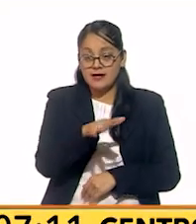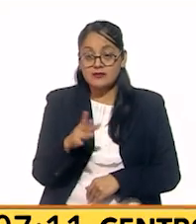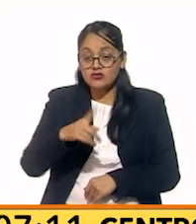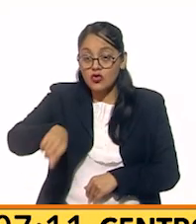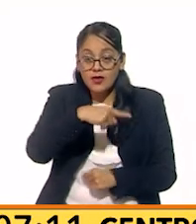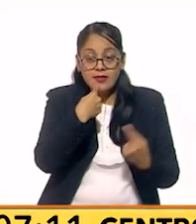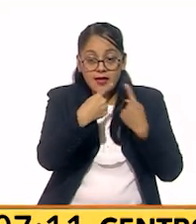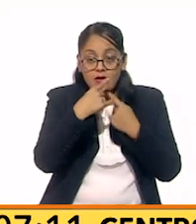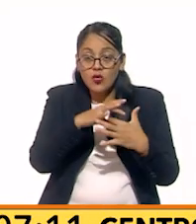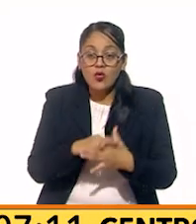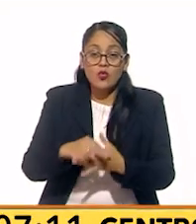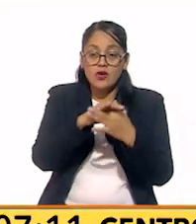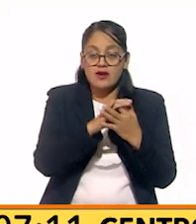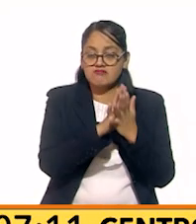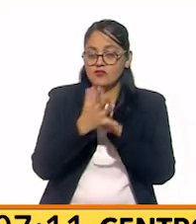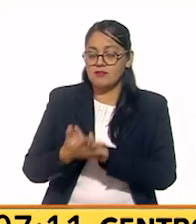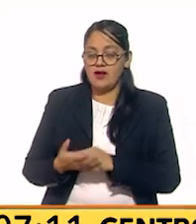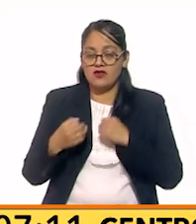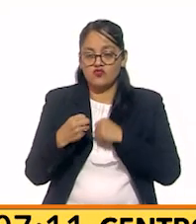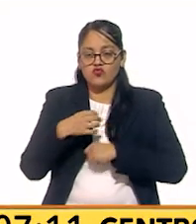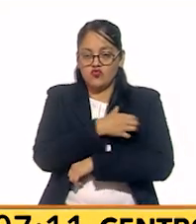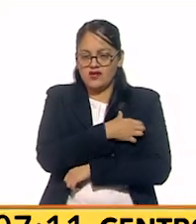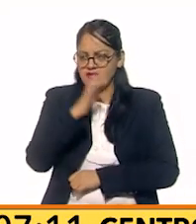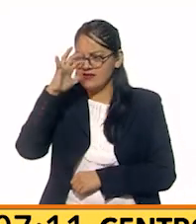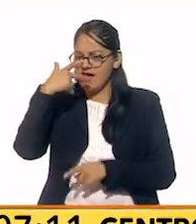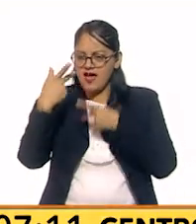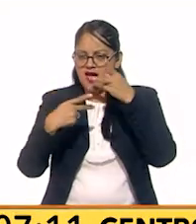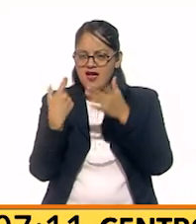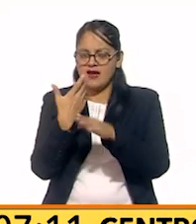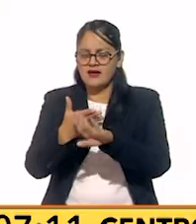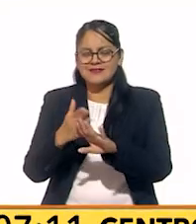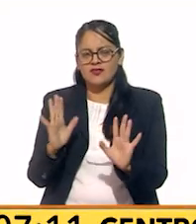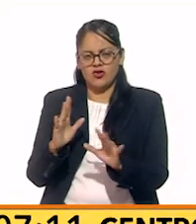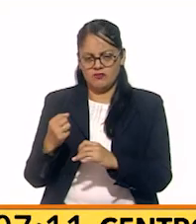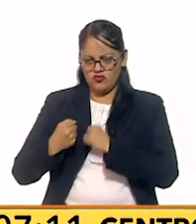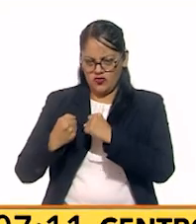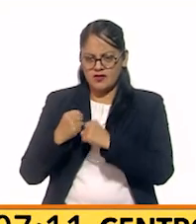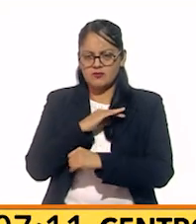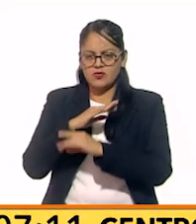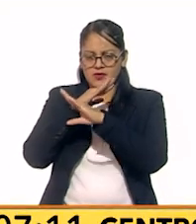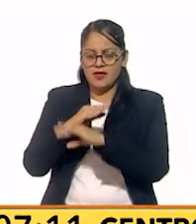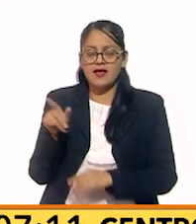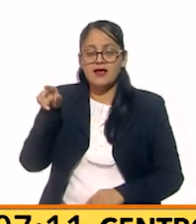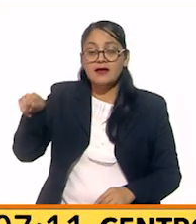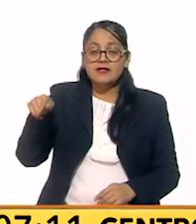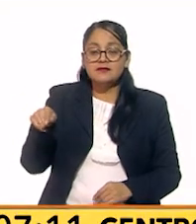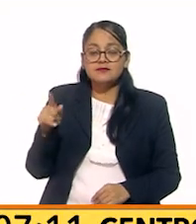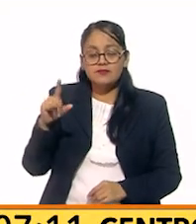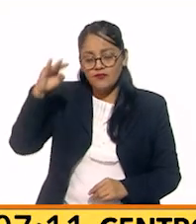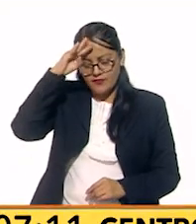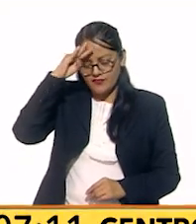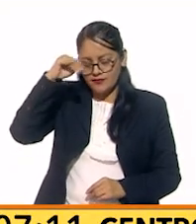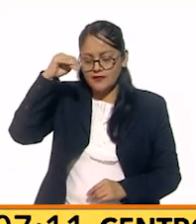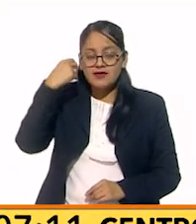unimos vamos a ser más fuerte que los ataques de Donald Trump y él eh, quería operar sobre esa lógica